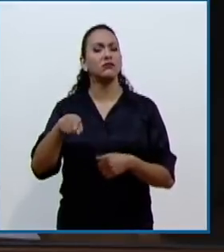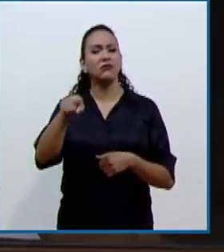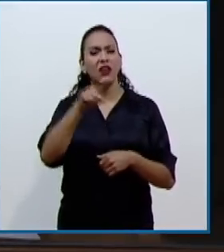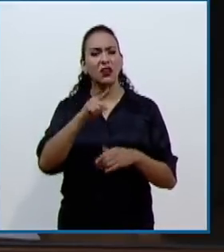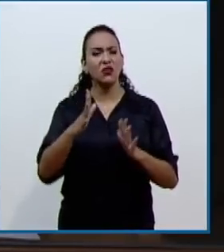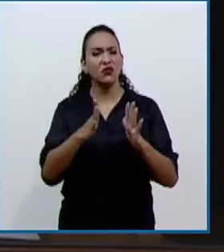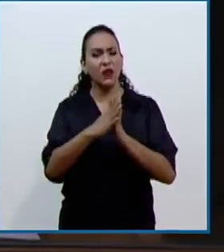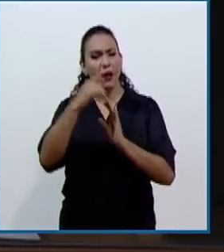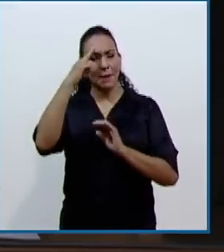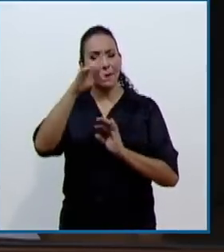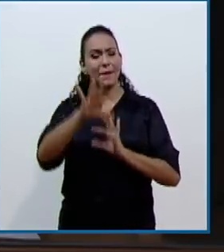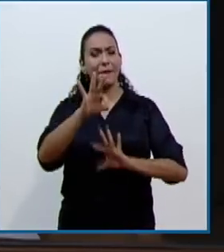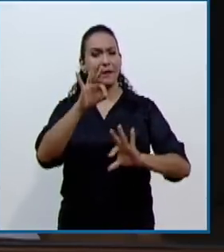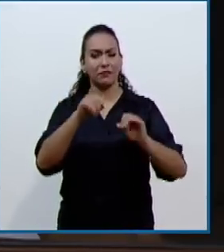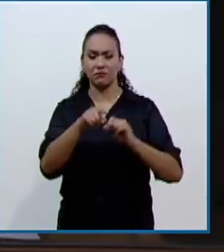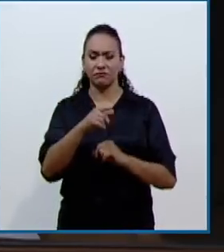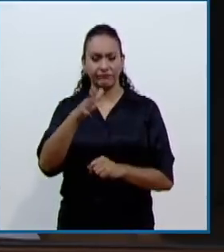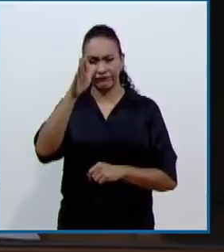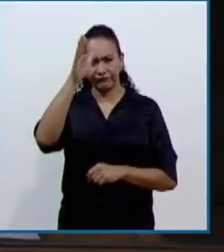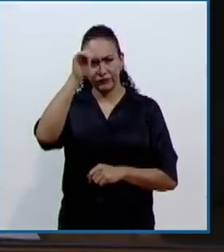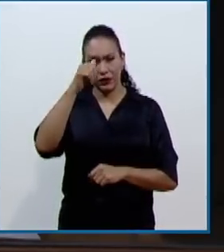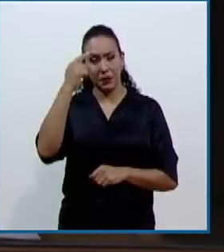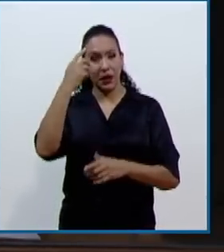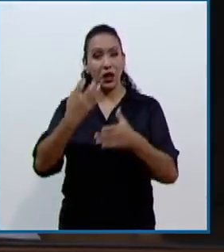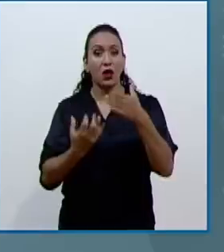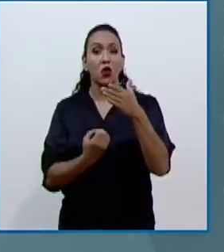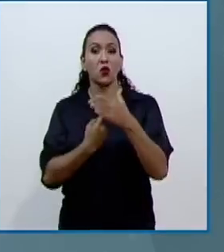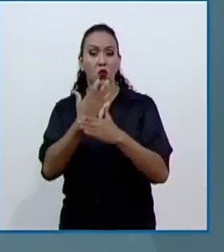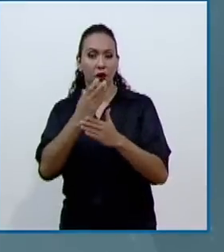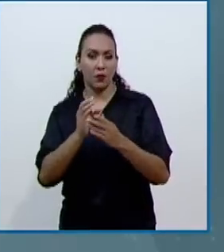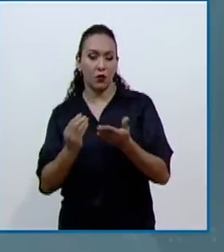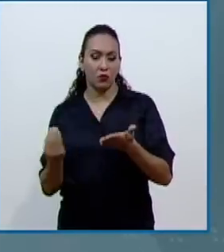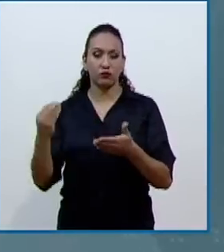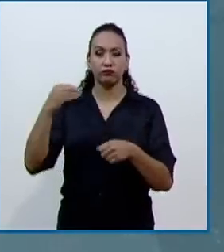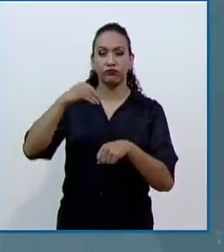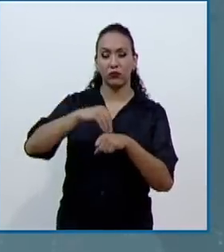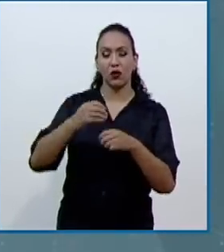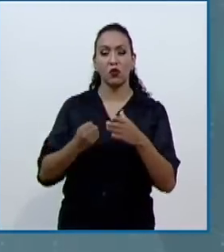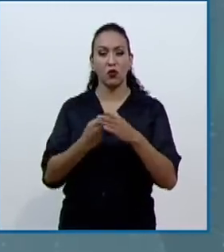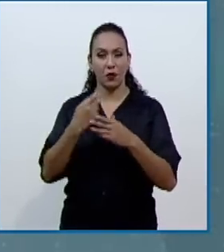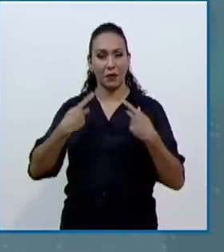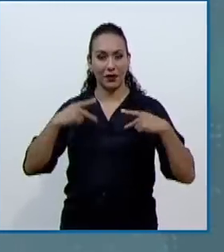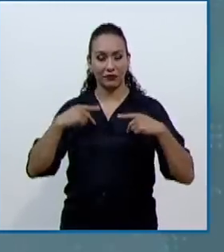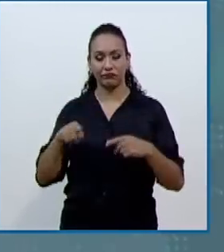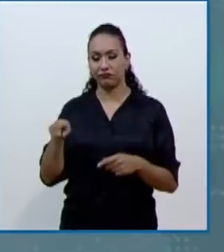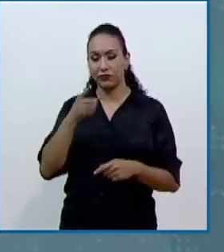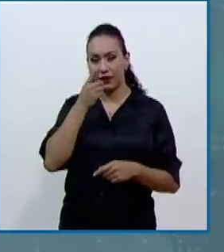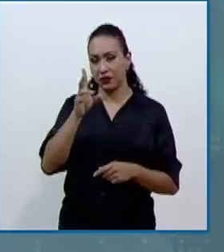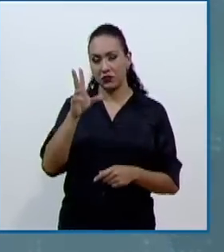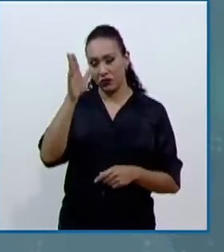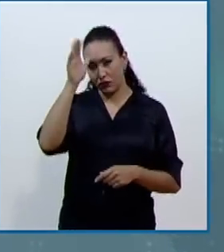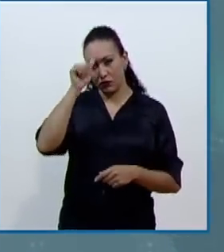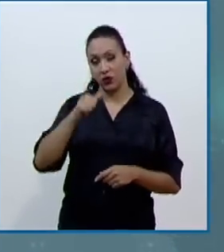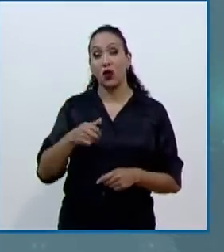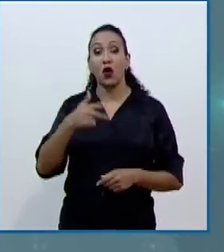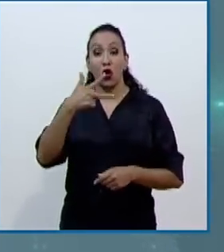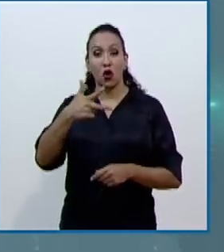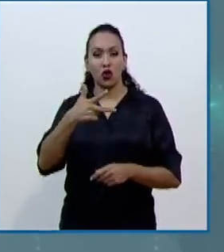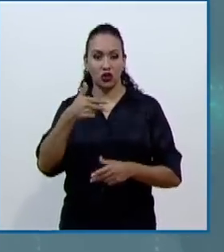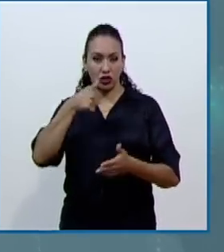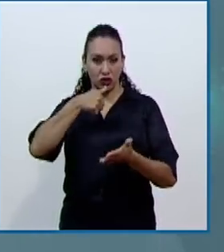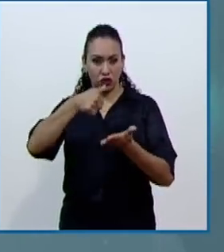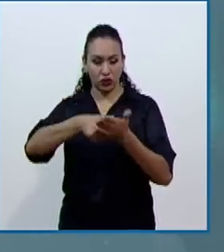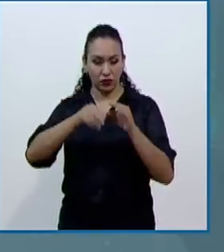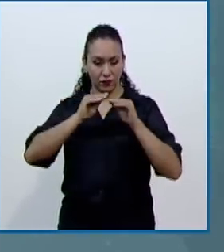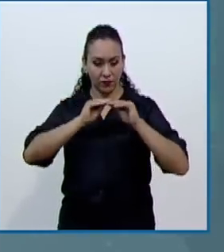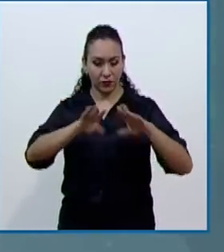próximo proceso electoral para integrar al nuevo Tribunal Electoral. Hasta el momento se han hecho públicas 4 de las 8 cartas. La siguiente